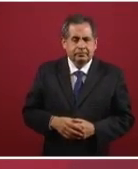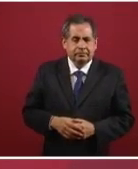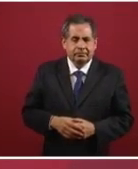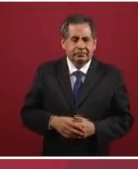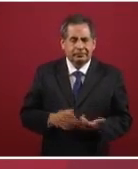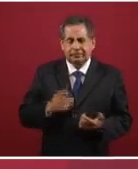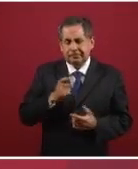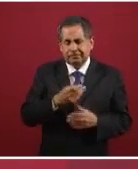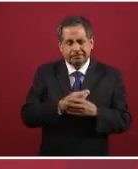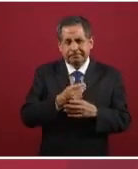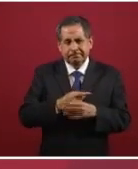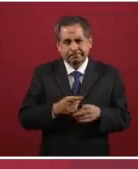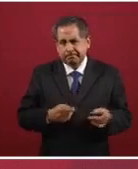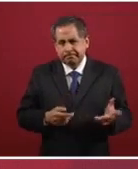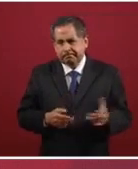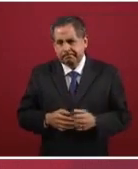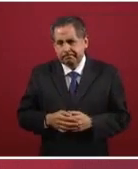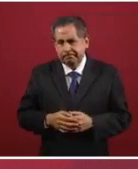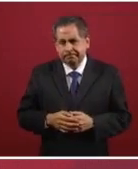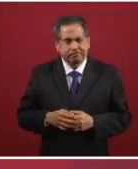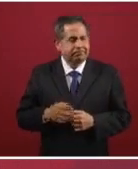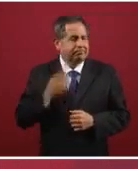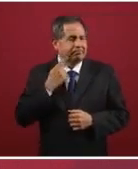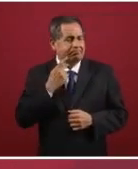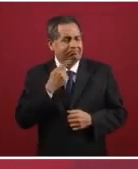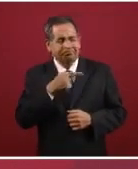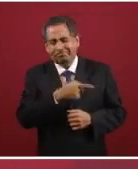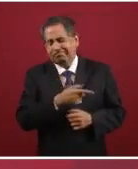una forma de hacer política